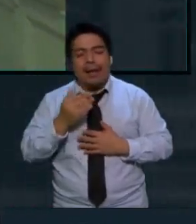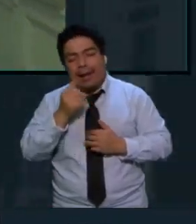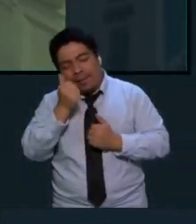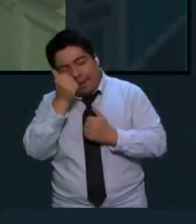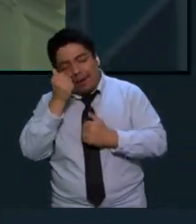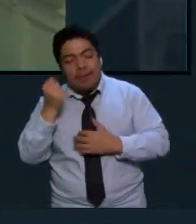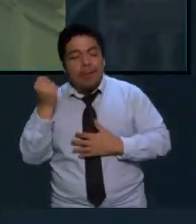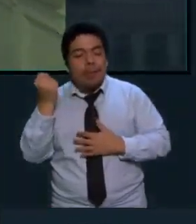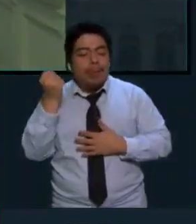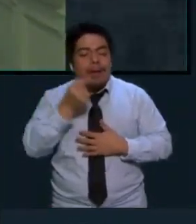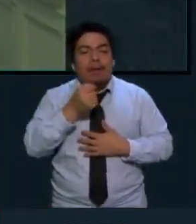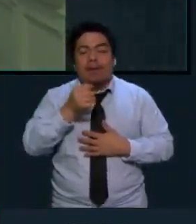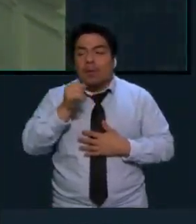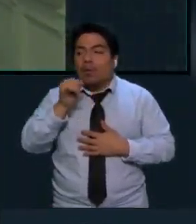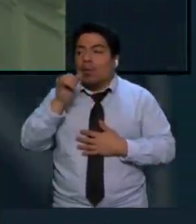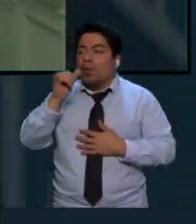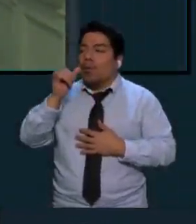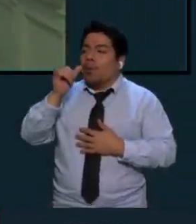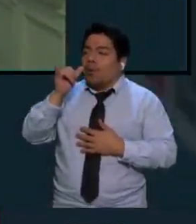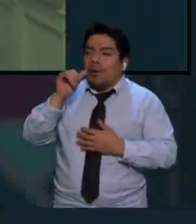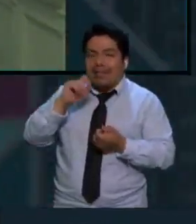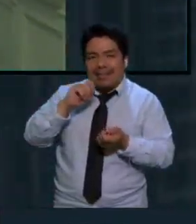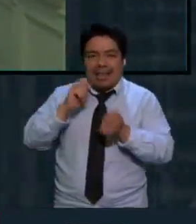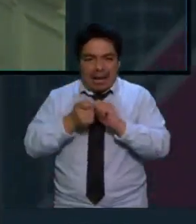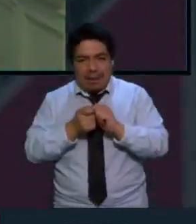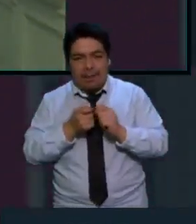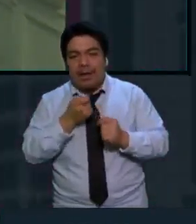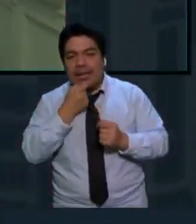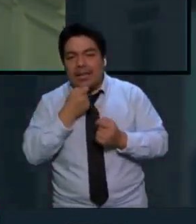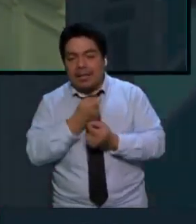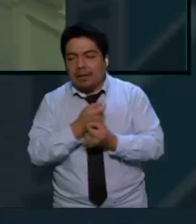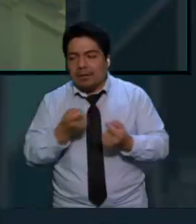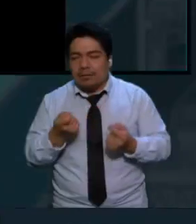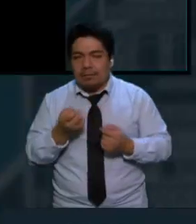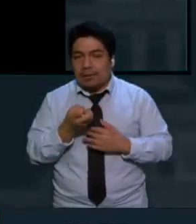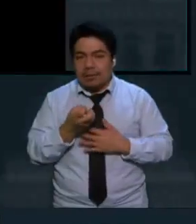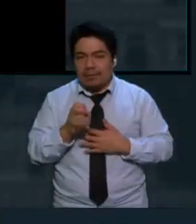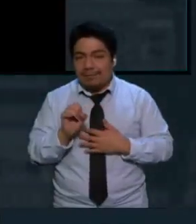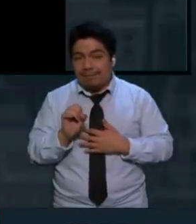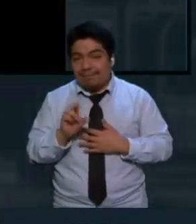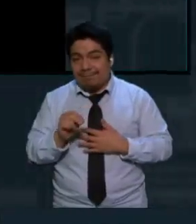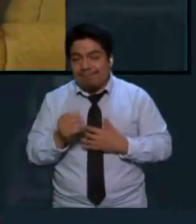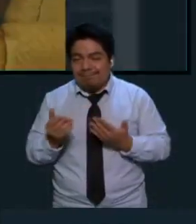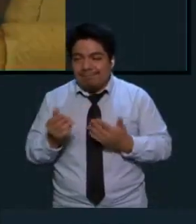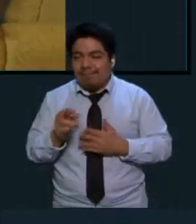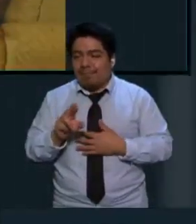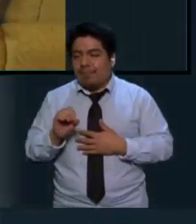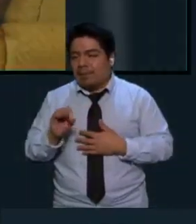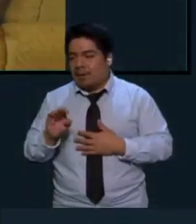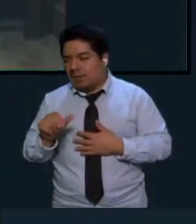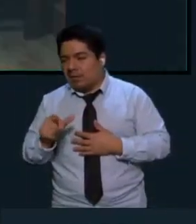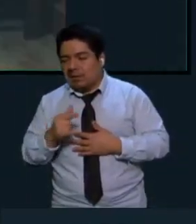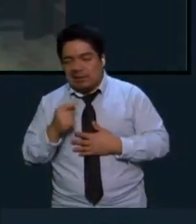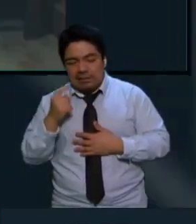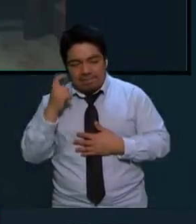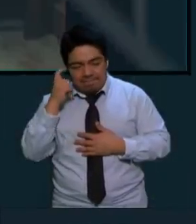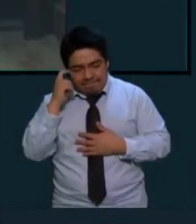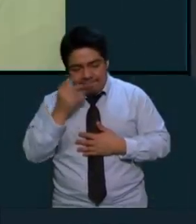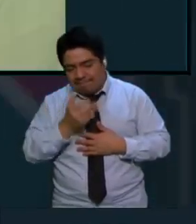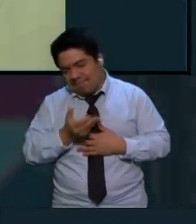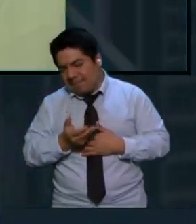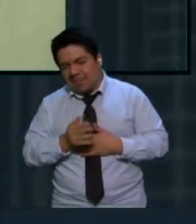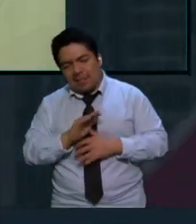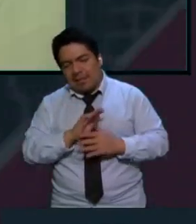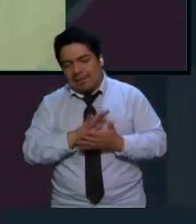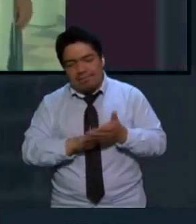una pócima para que se vuelvan a convertir en niños. En el cuento de Roald Dahl eso no pasa. Entonces a Roald Dahl eso le molestó muchísimo y dijo,